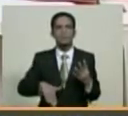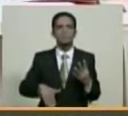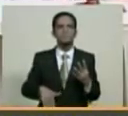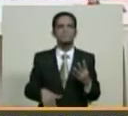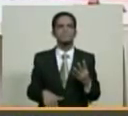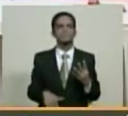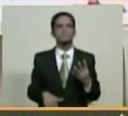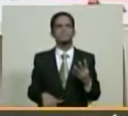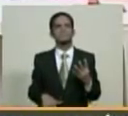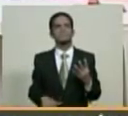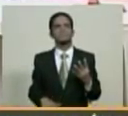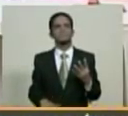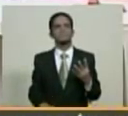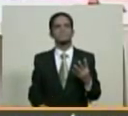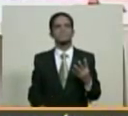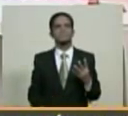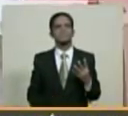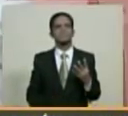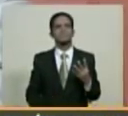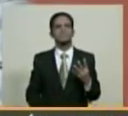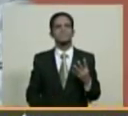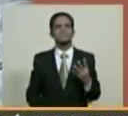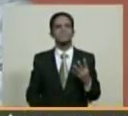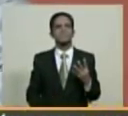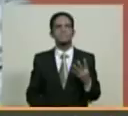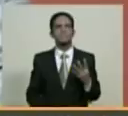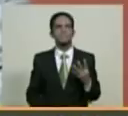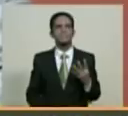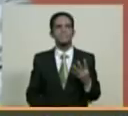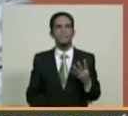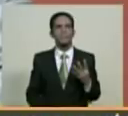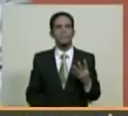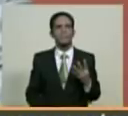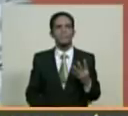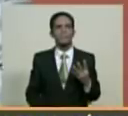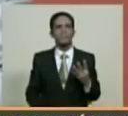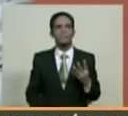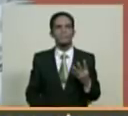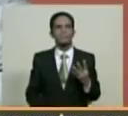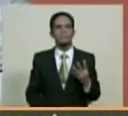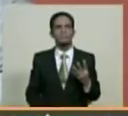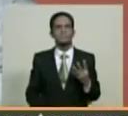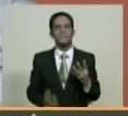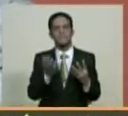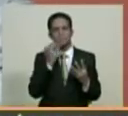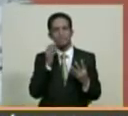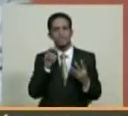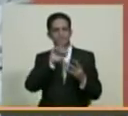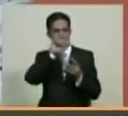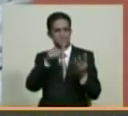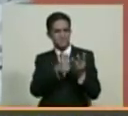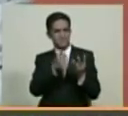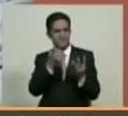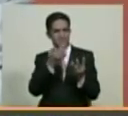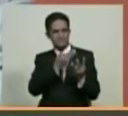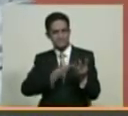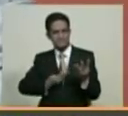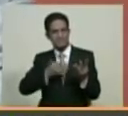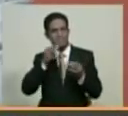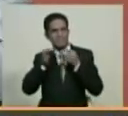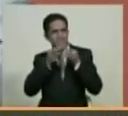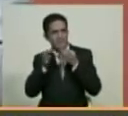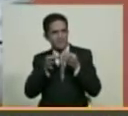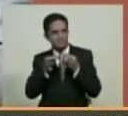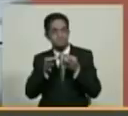atado a este plan de recuperación económica que explicaba el vicepresidente, el presidente